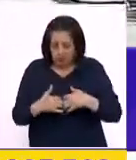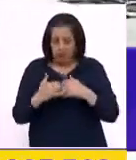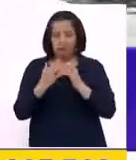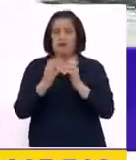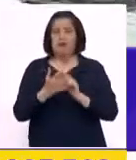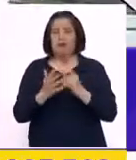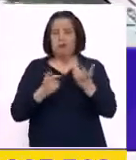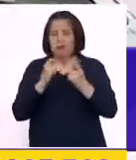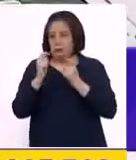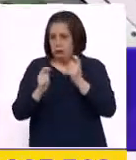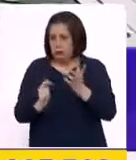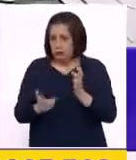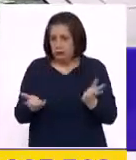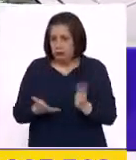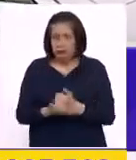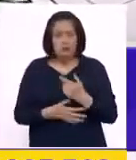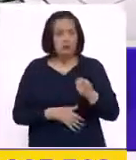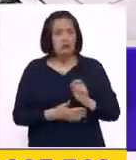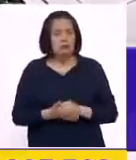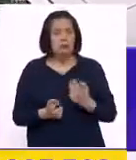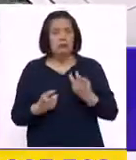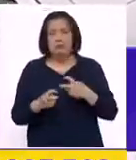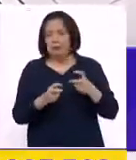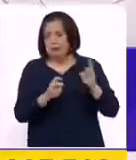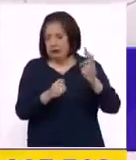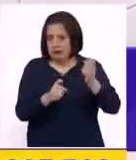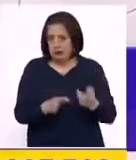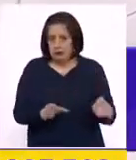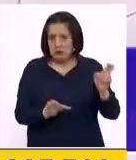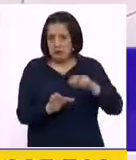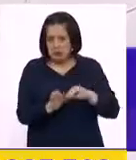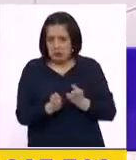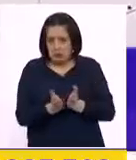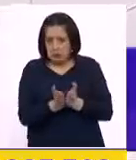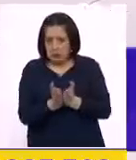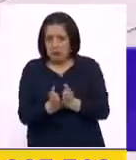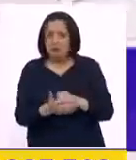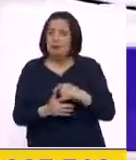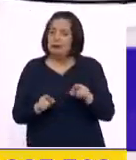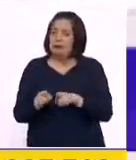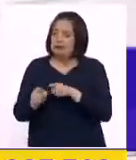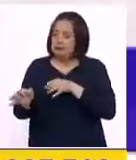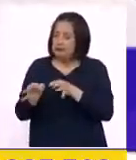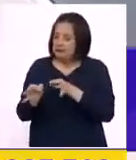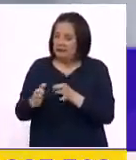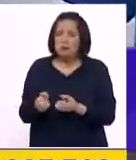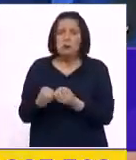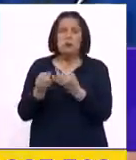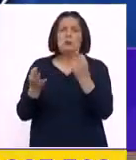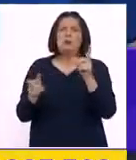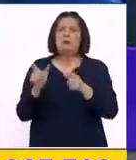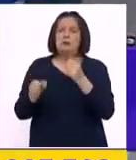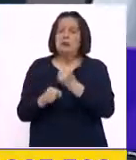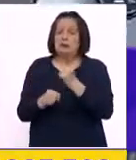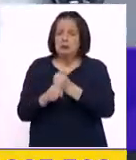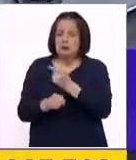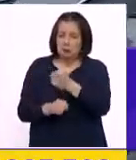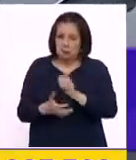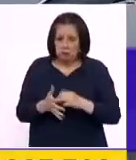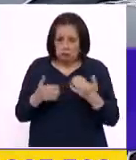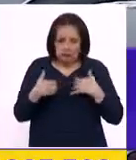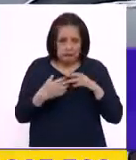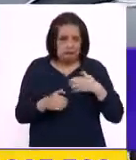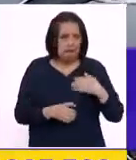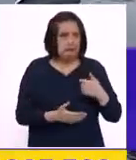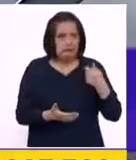sector turístico, justamente del paseo con yates. Y también es importante precisar con cuántas personas tú trabajas, Valeria. Tú tienes que